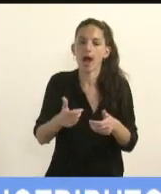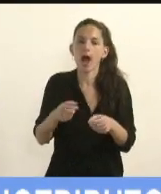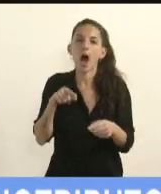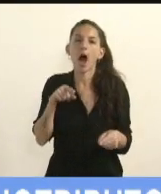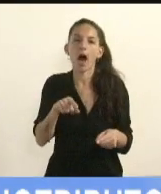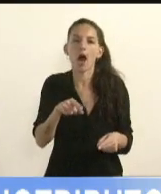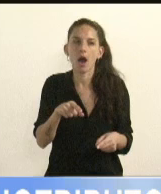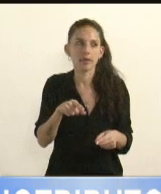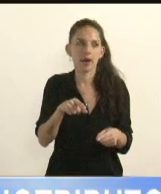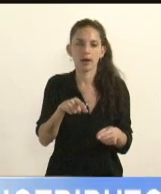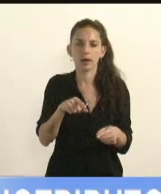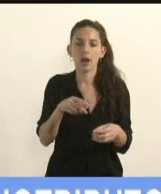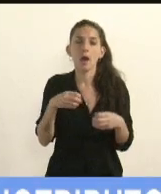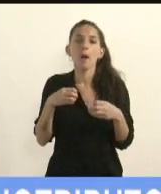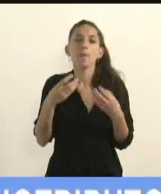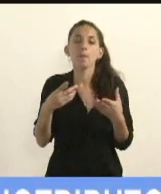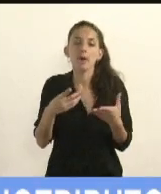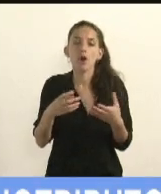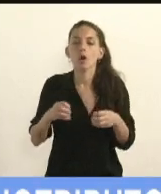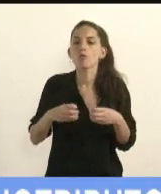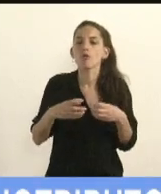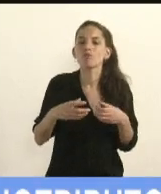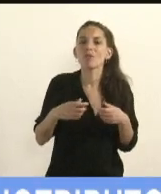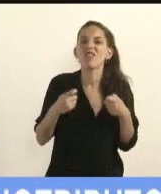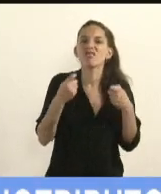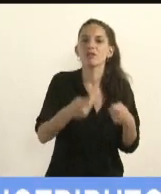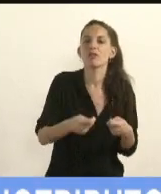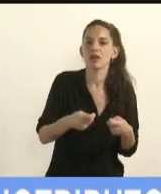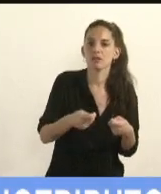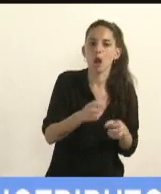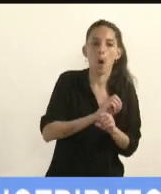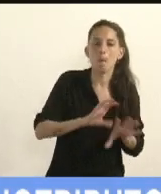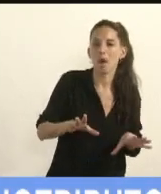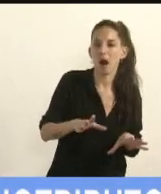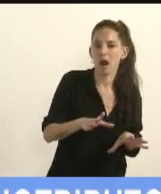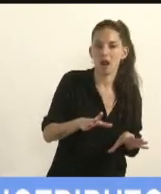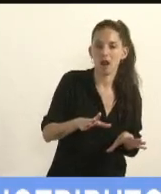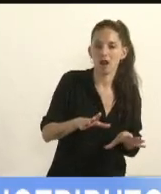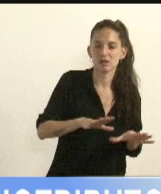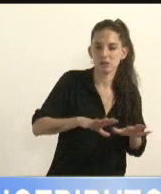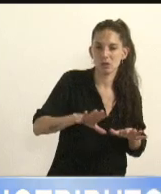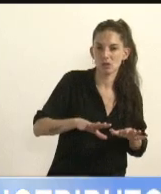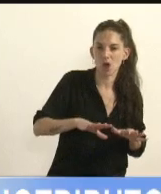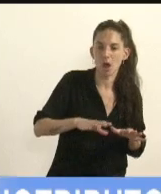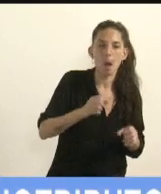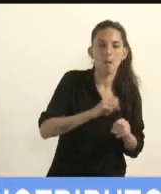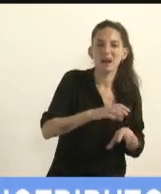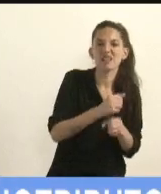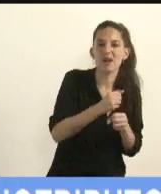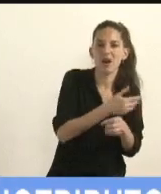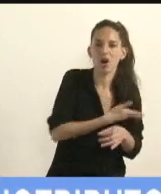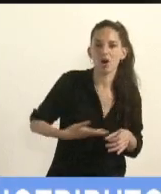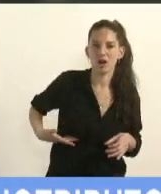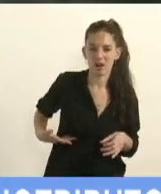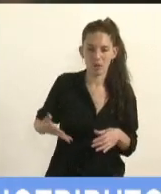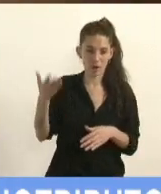Entonces como se defienden de los magros logros de su gestión, utilizan la estrategia que tenemos los del